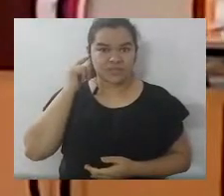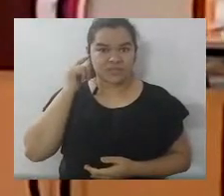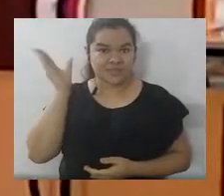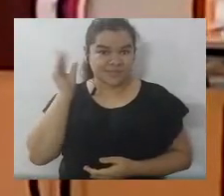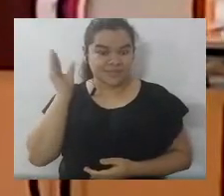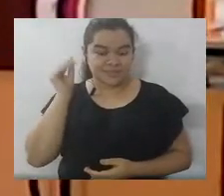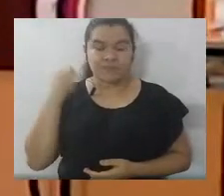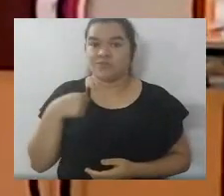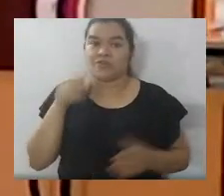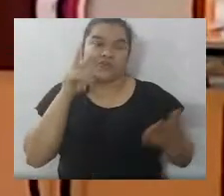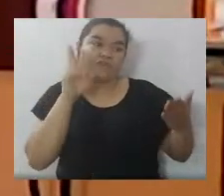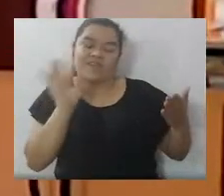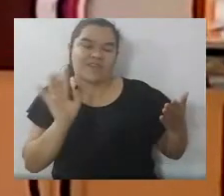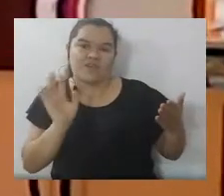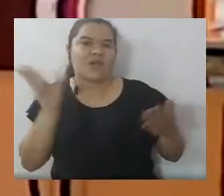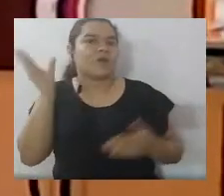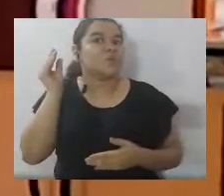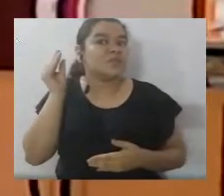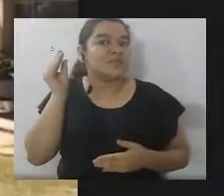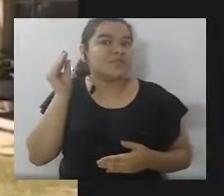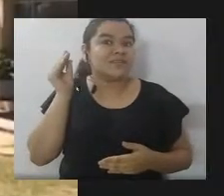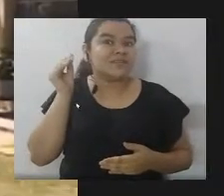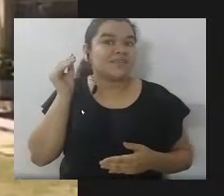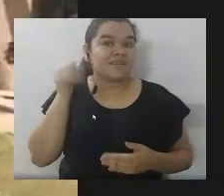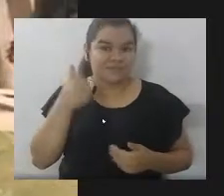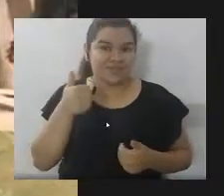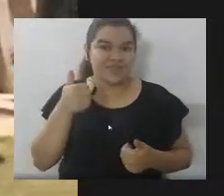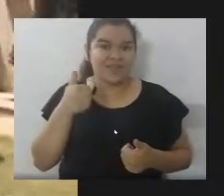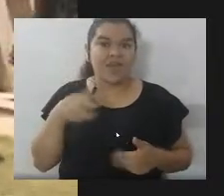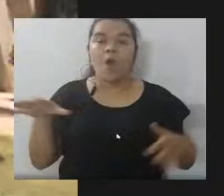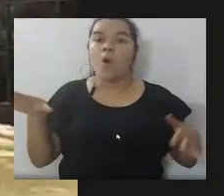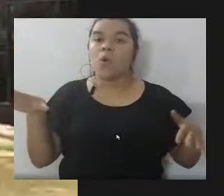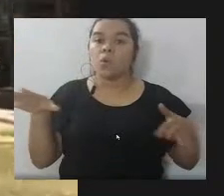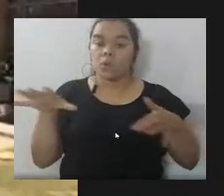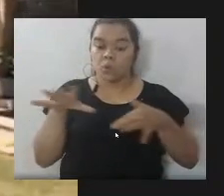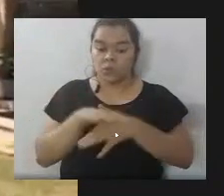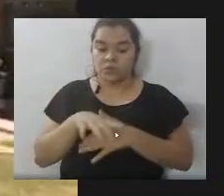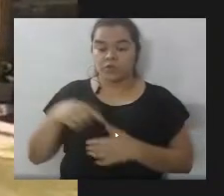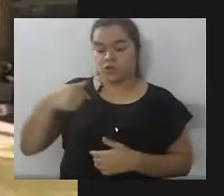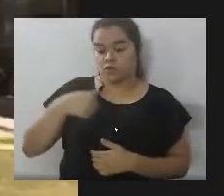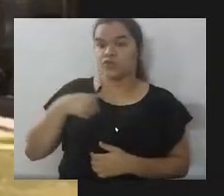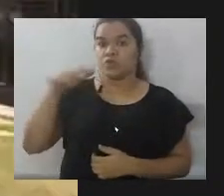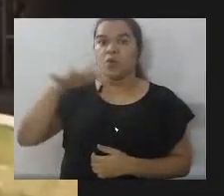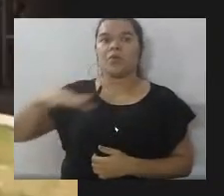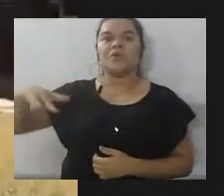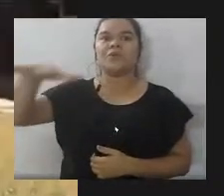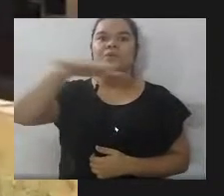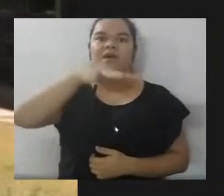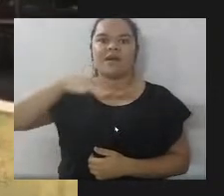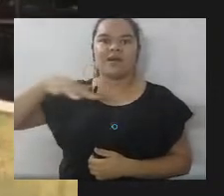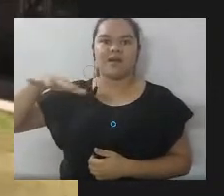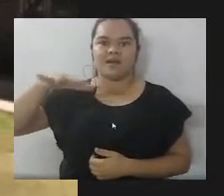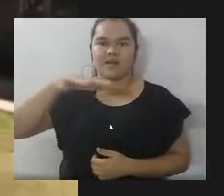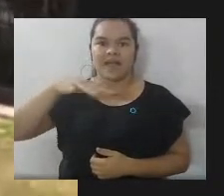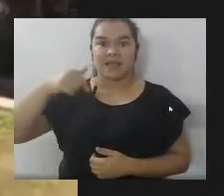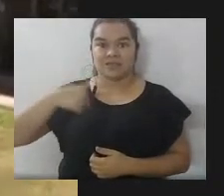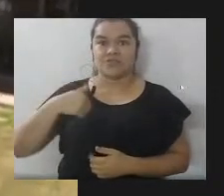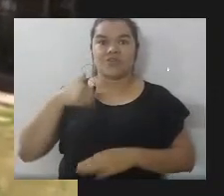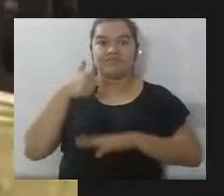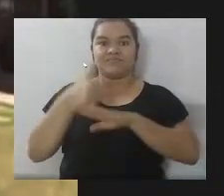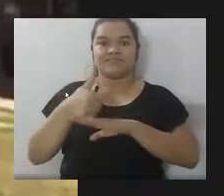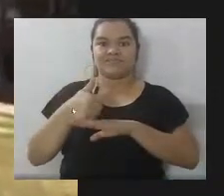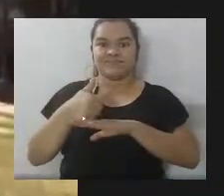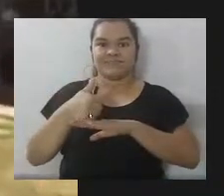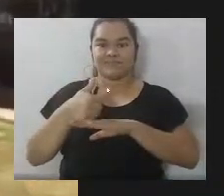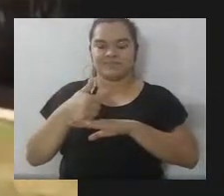los veo. Sí, vamos a aprovechar que justamente me encuentro en el campus donde se encuentra nuestra